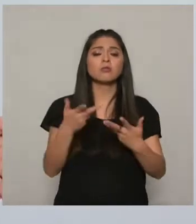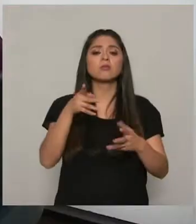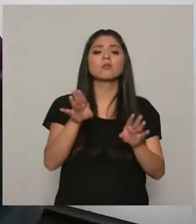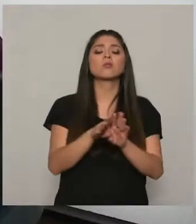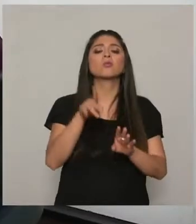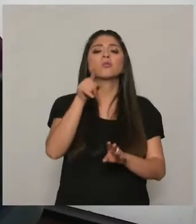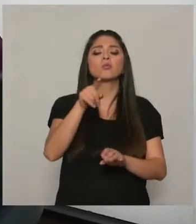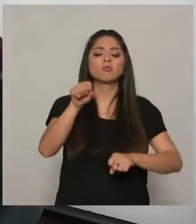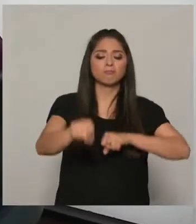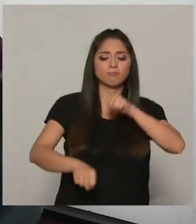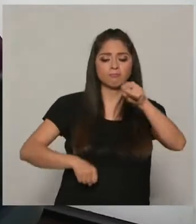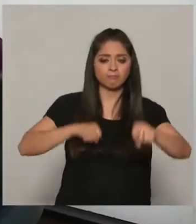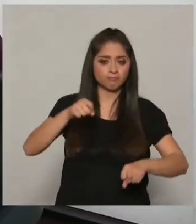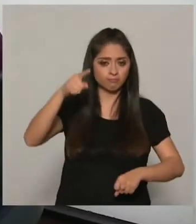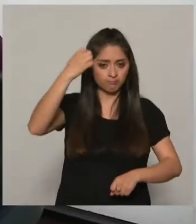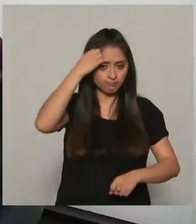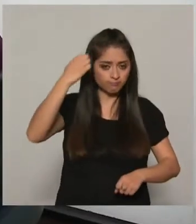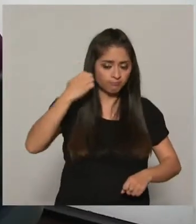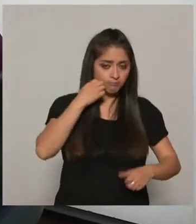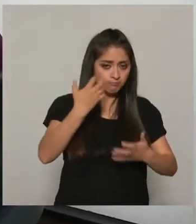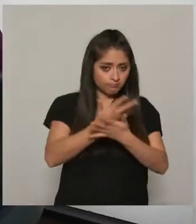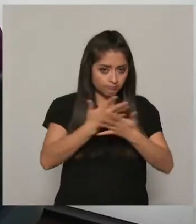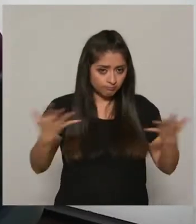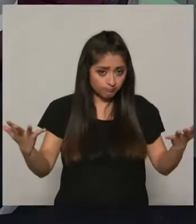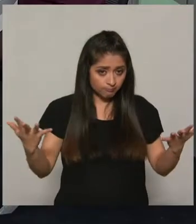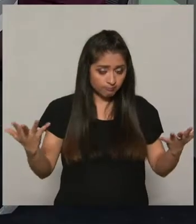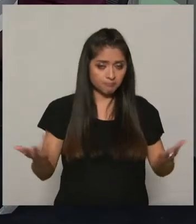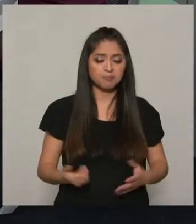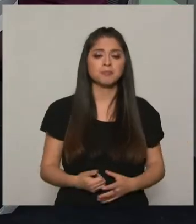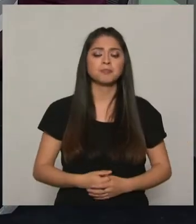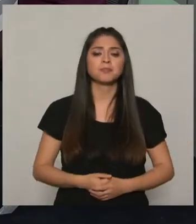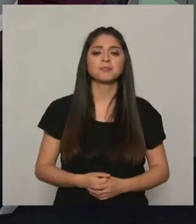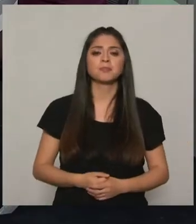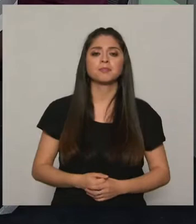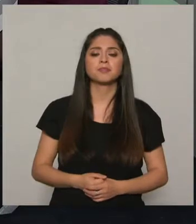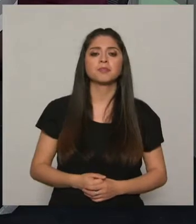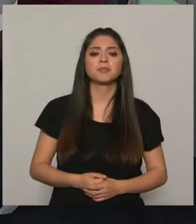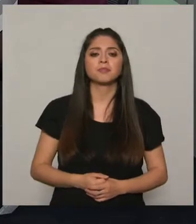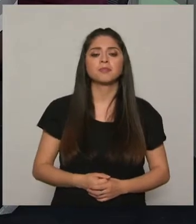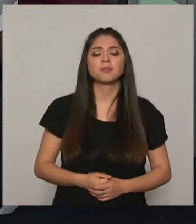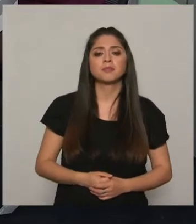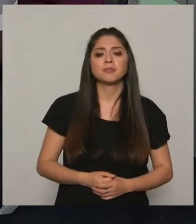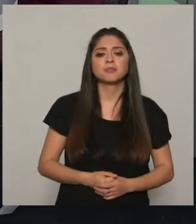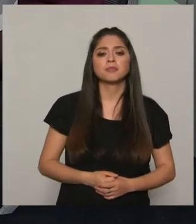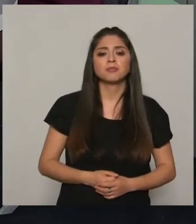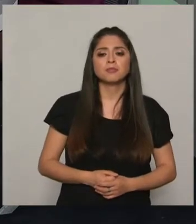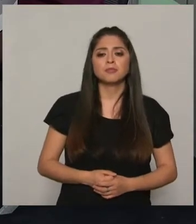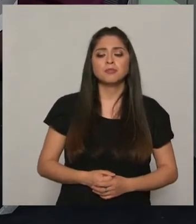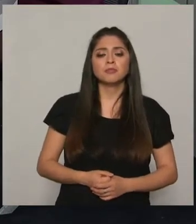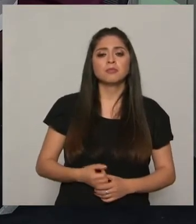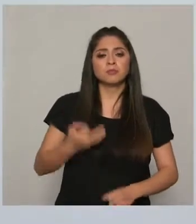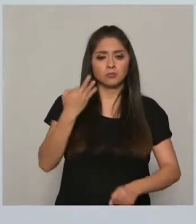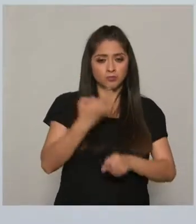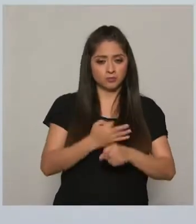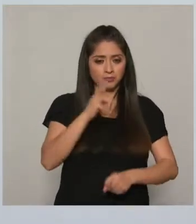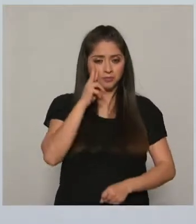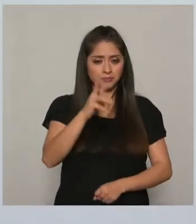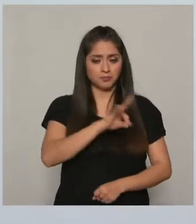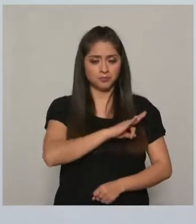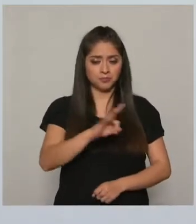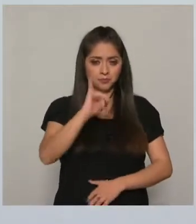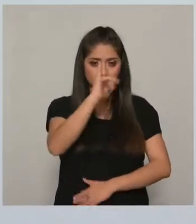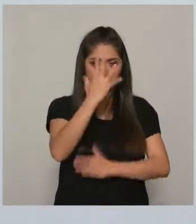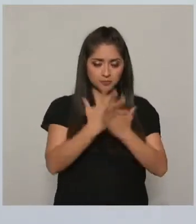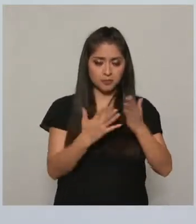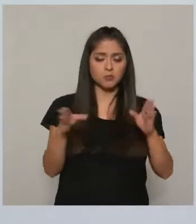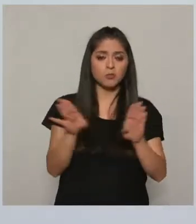de biciestacionamiento gigante y, ¿no? Sí. Oye, de las tareas. ¿Te parece si vemos un gráfico final sobre cómo están estos